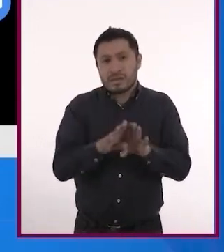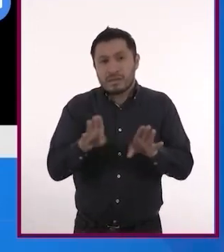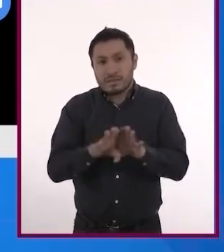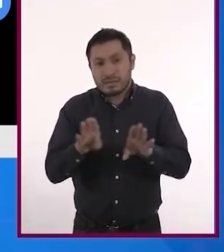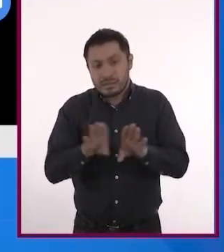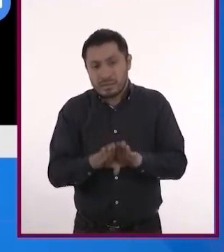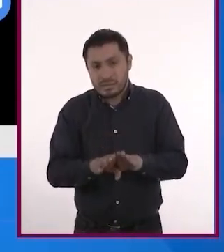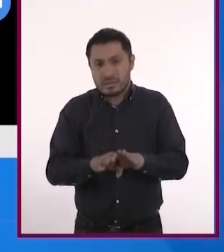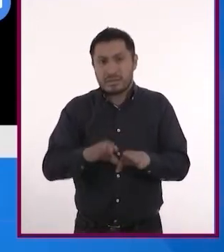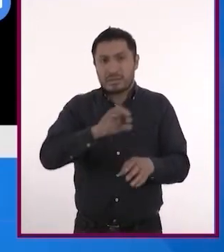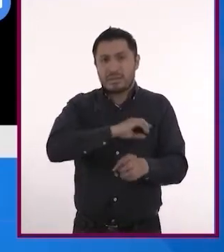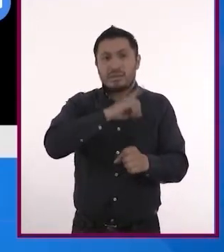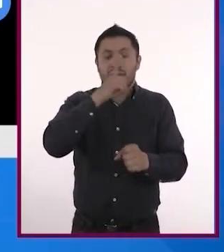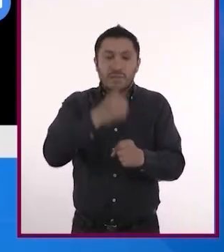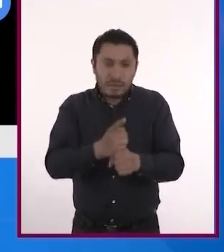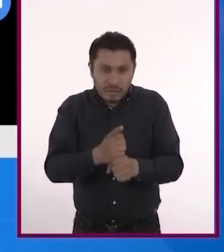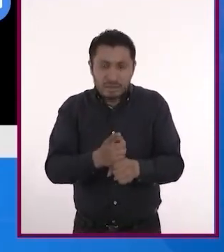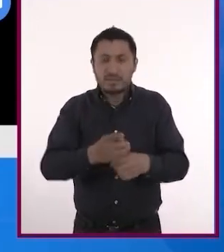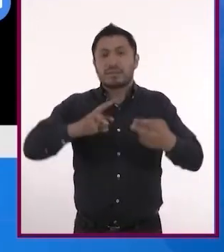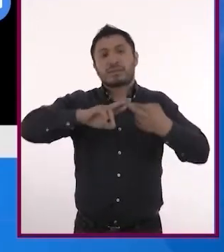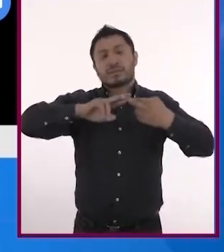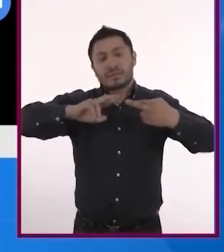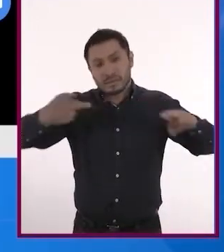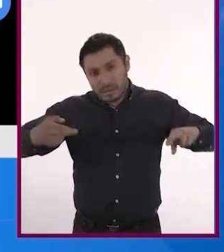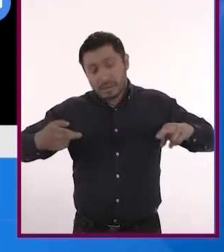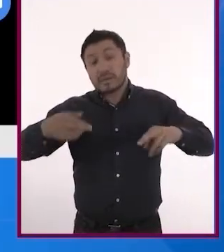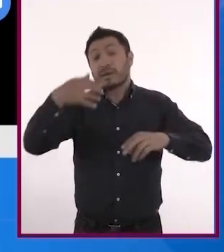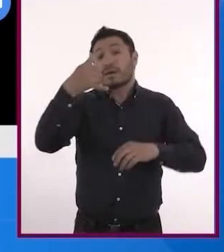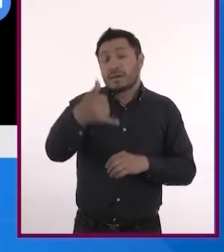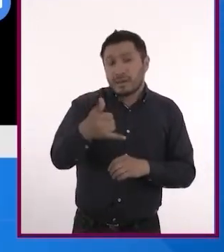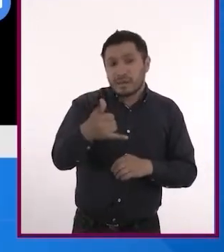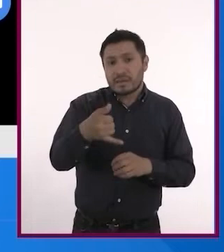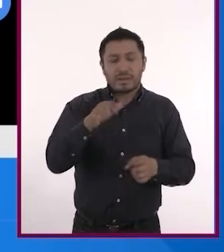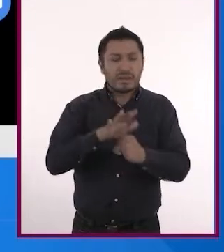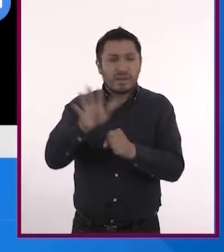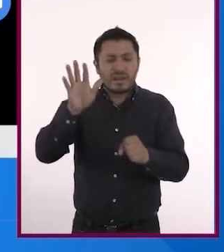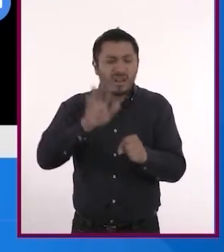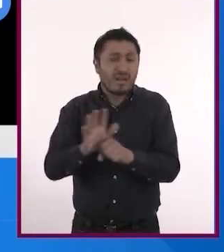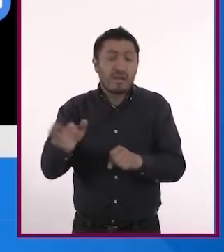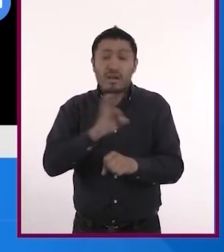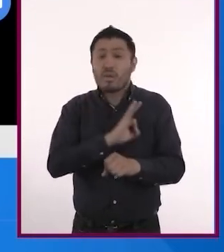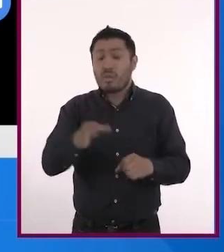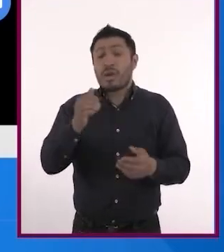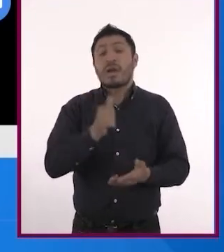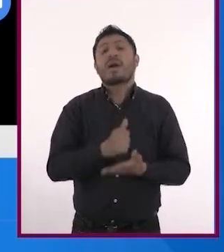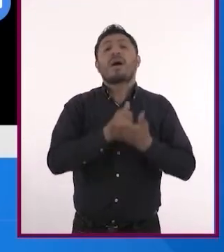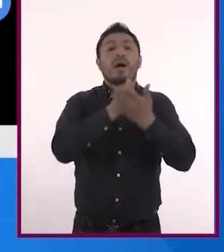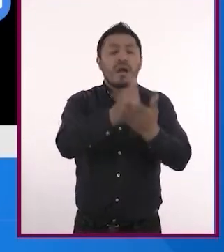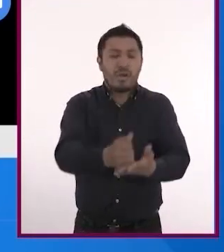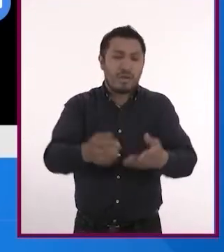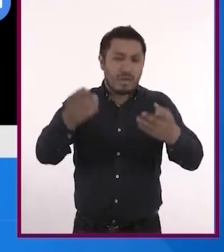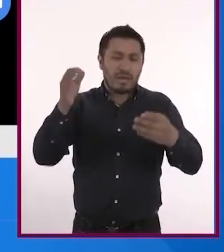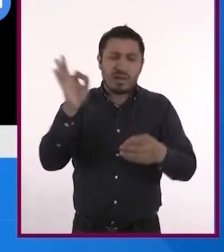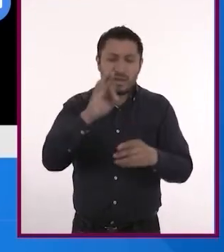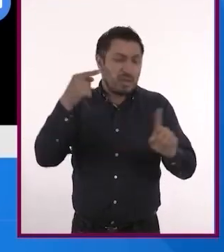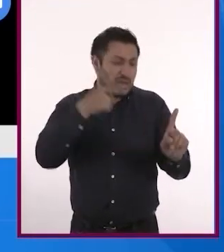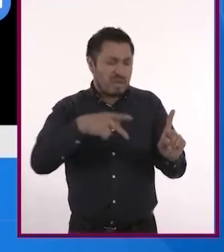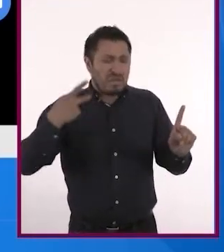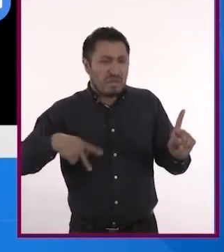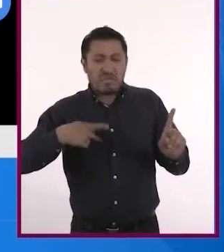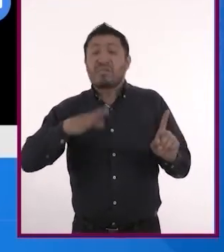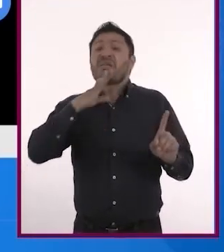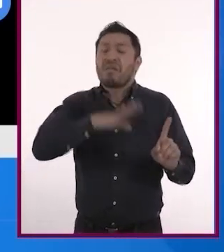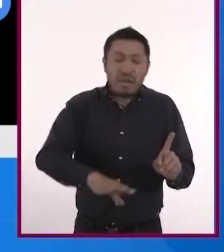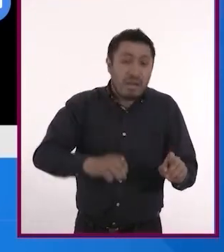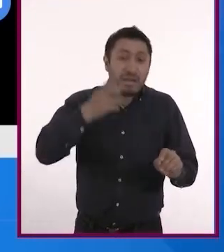las posibilidades, los recursos y aquello que pueda ayudar a alguien que está pasando un mal momento.